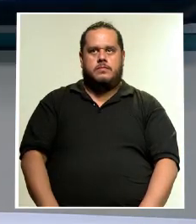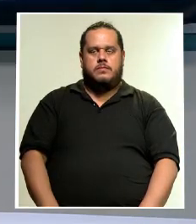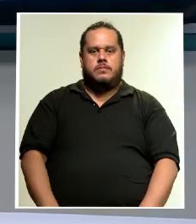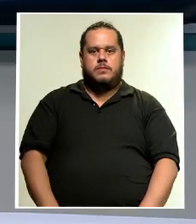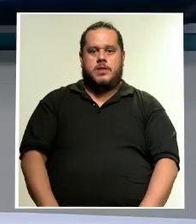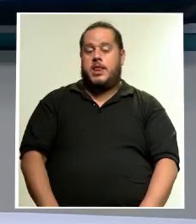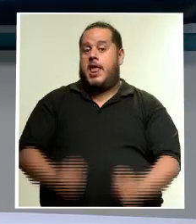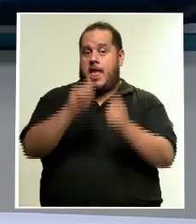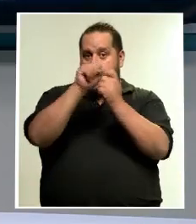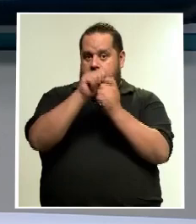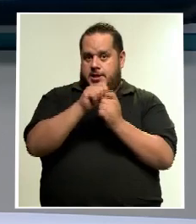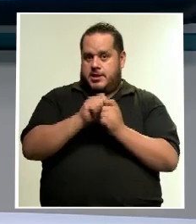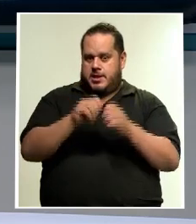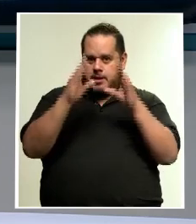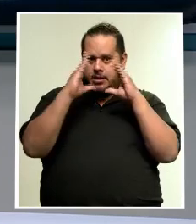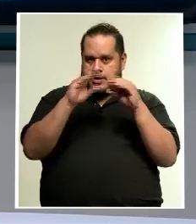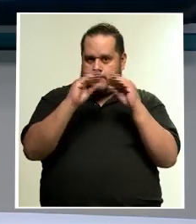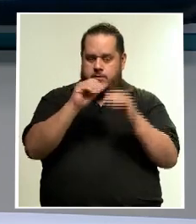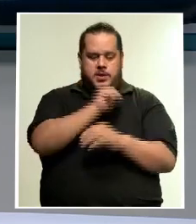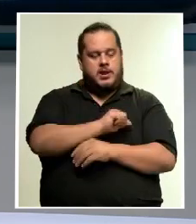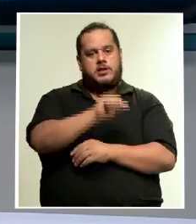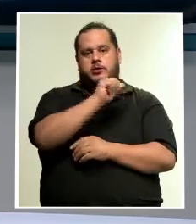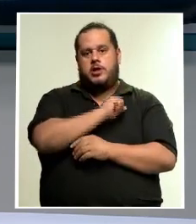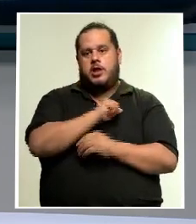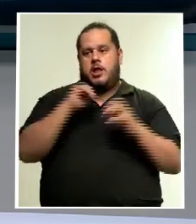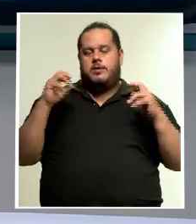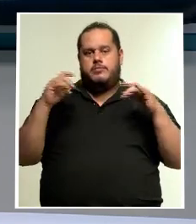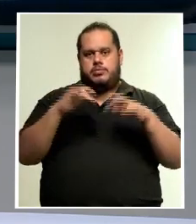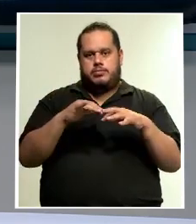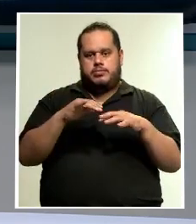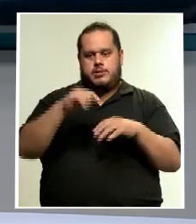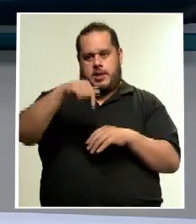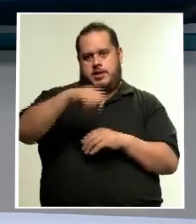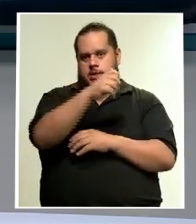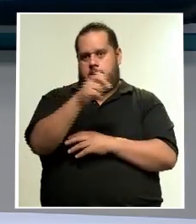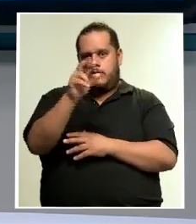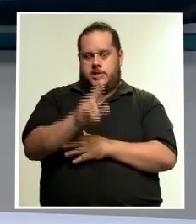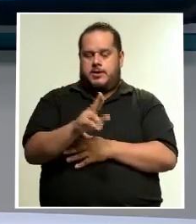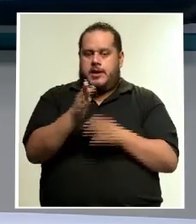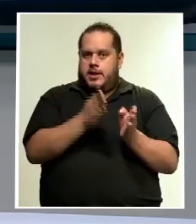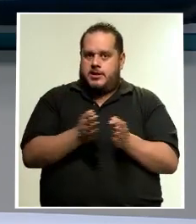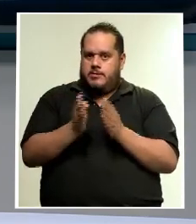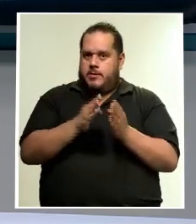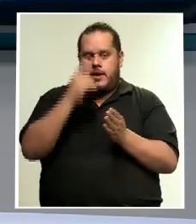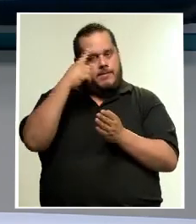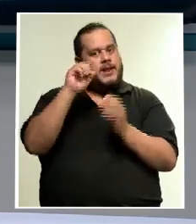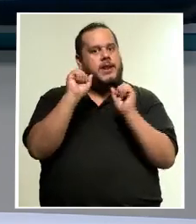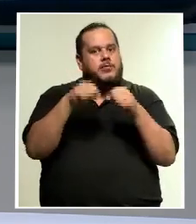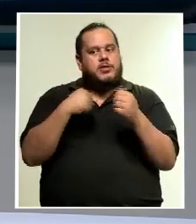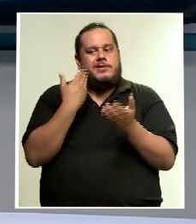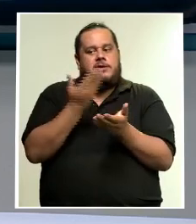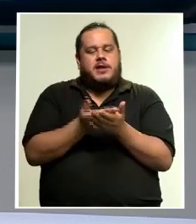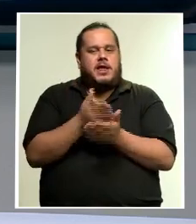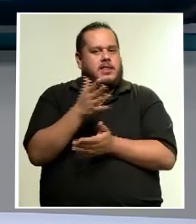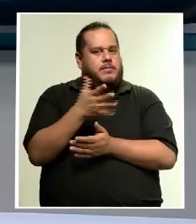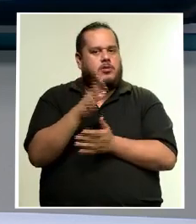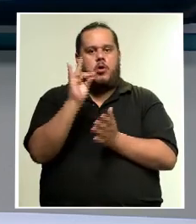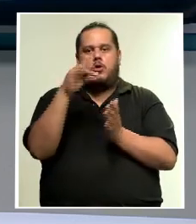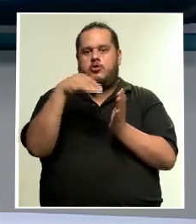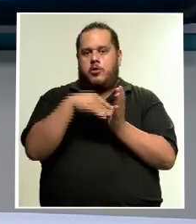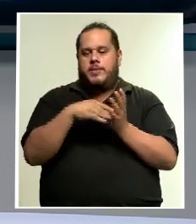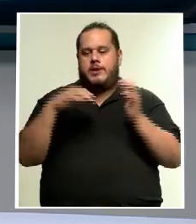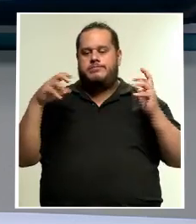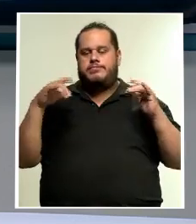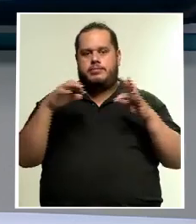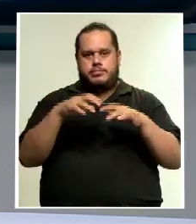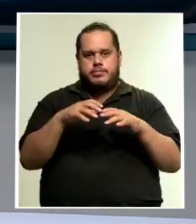En el detalle de las informaciones, las autoridades migratorias de nuestro país se preparan para la posible llegada de unos 8.000